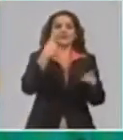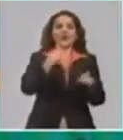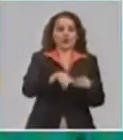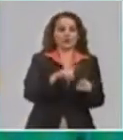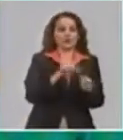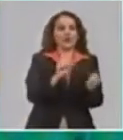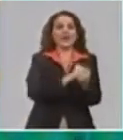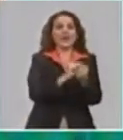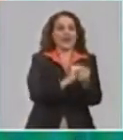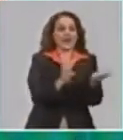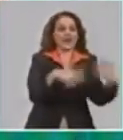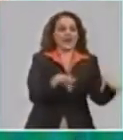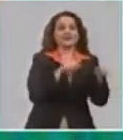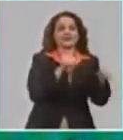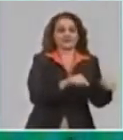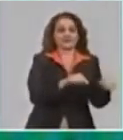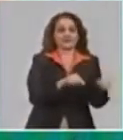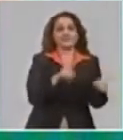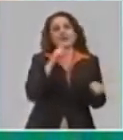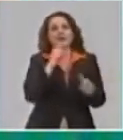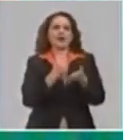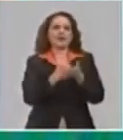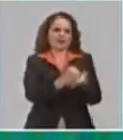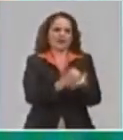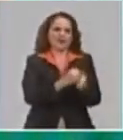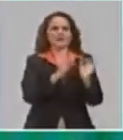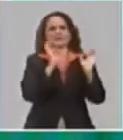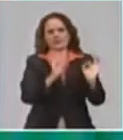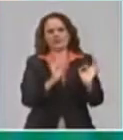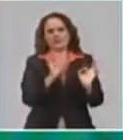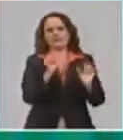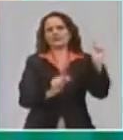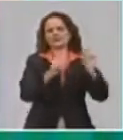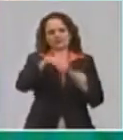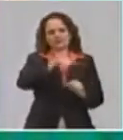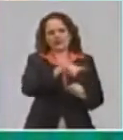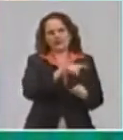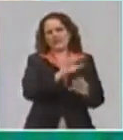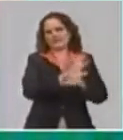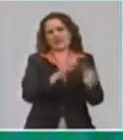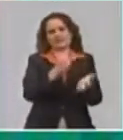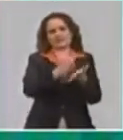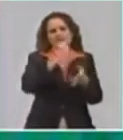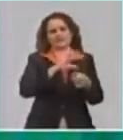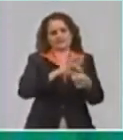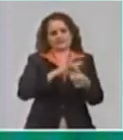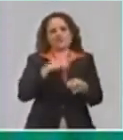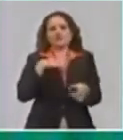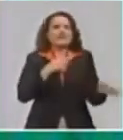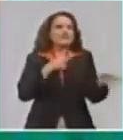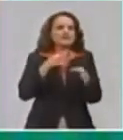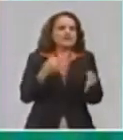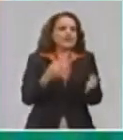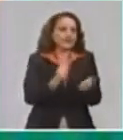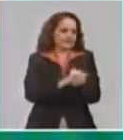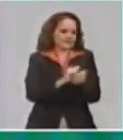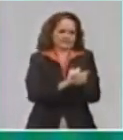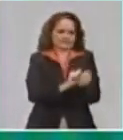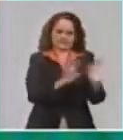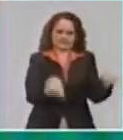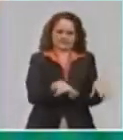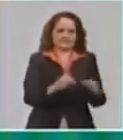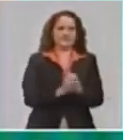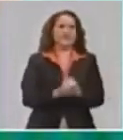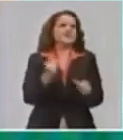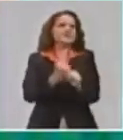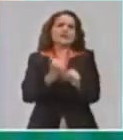apoyar en las labores contra la COVID-19. Y estoy haciendo la función de lavandera. Es un trabajo sencillo porque es un